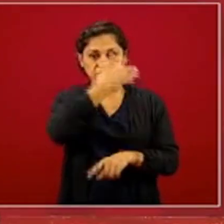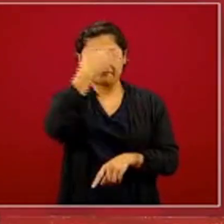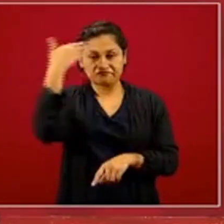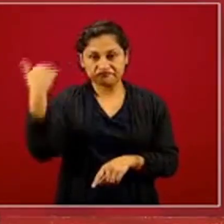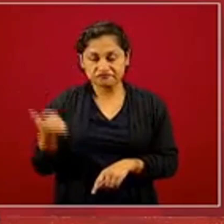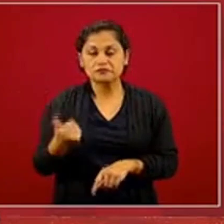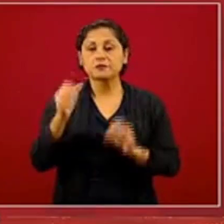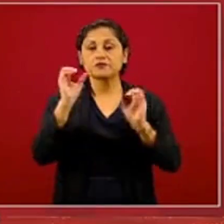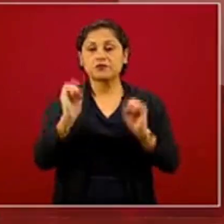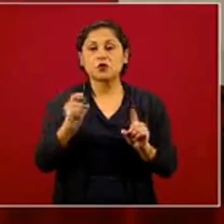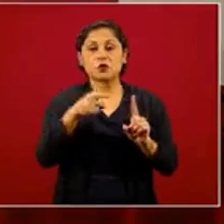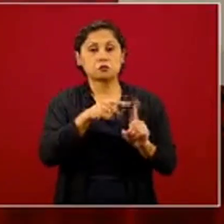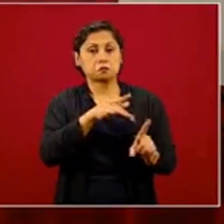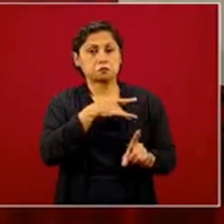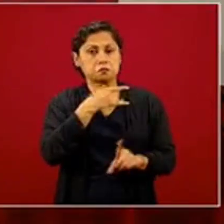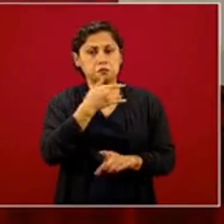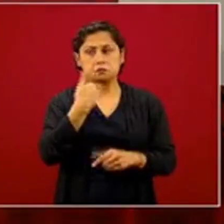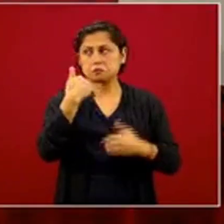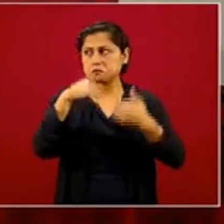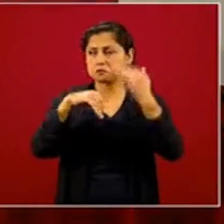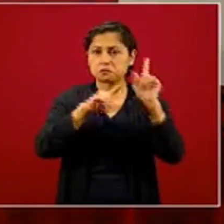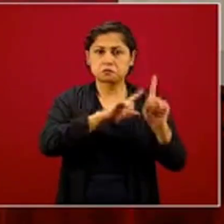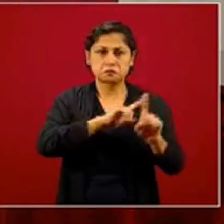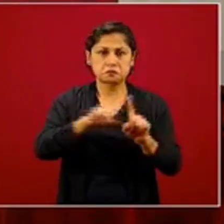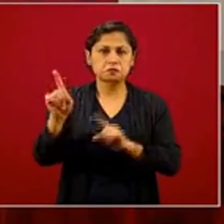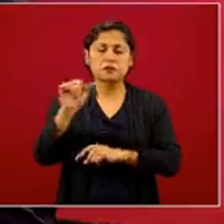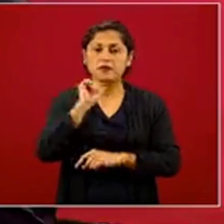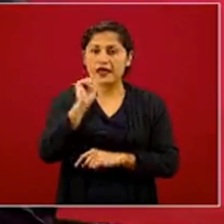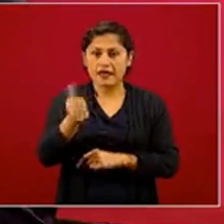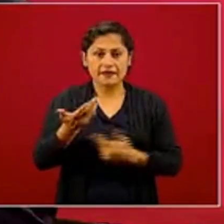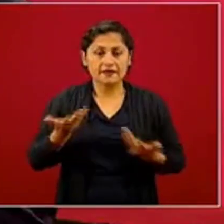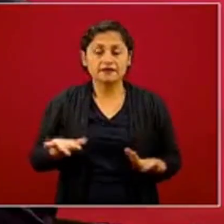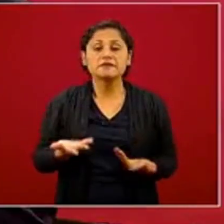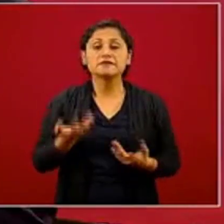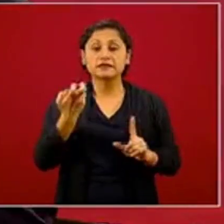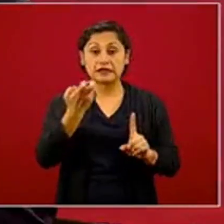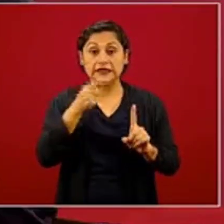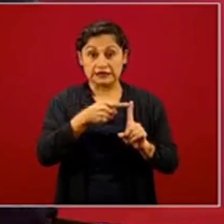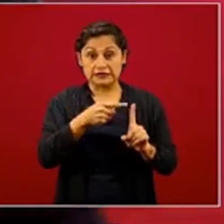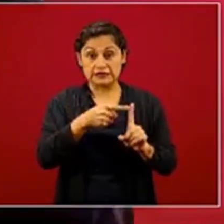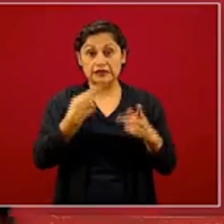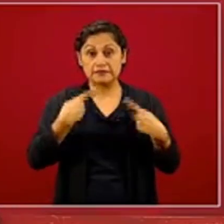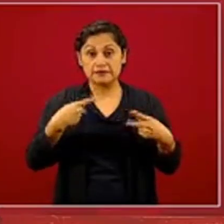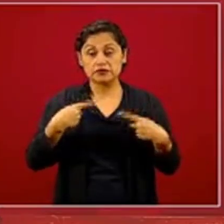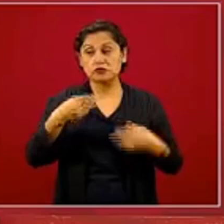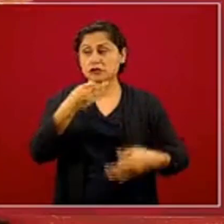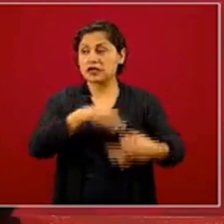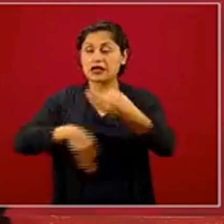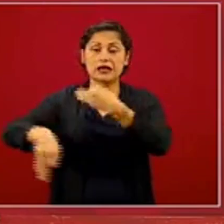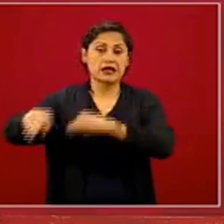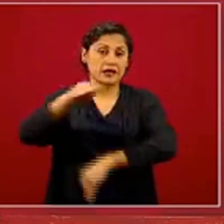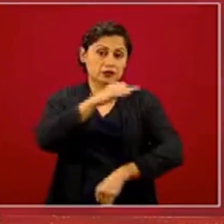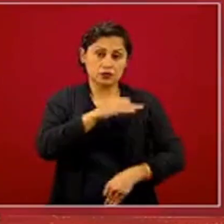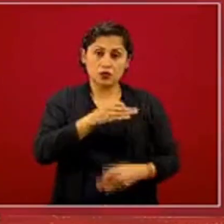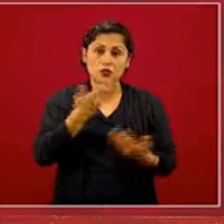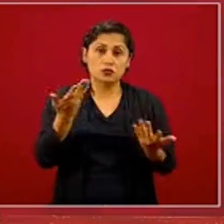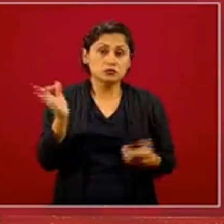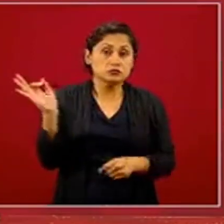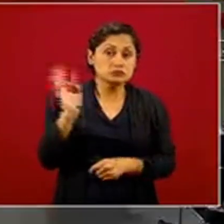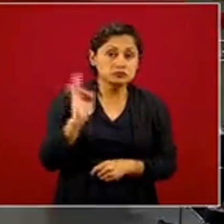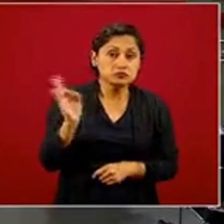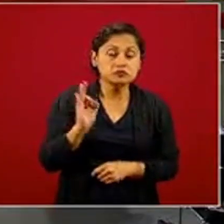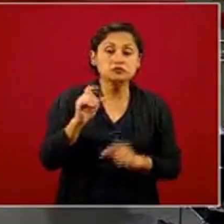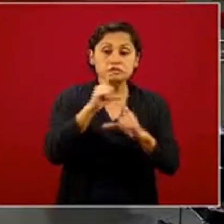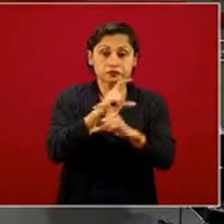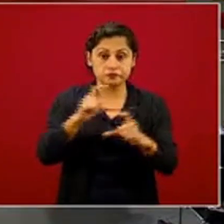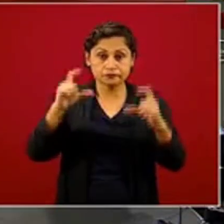desarrolla síntomas o los desarrolla muy leves. Entonces, en la esperanza de, a nivel general, a nivel masivo,